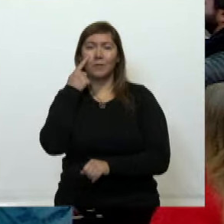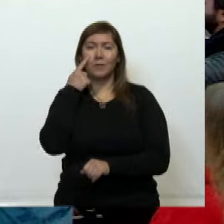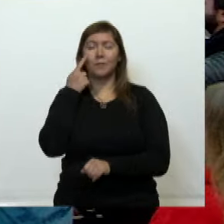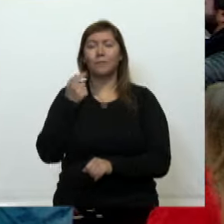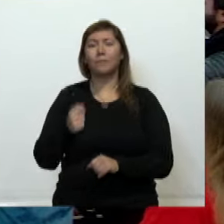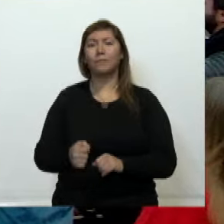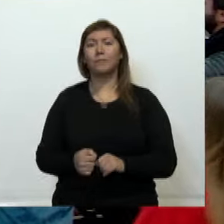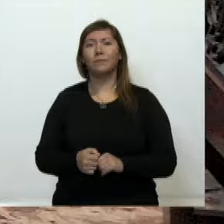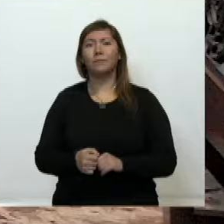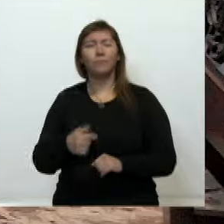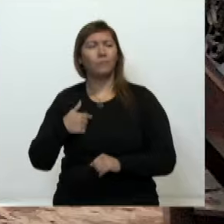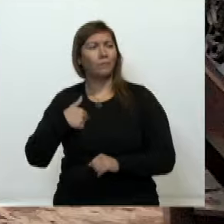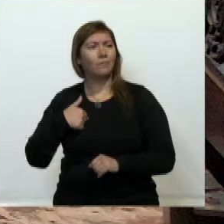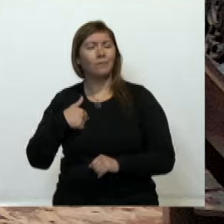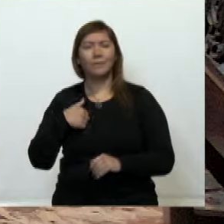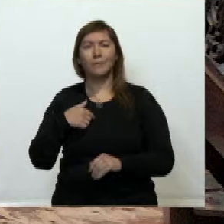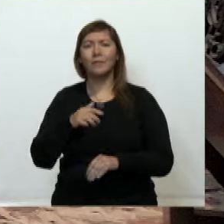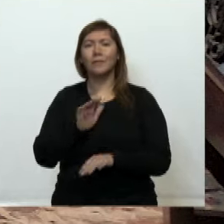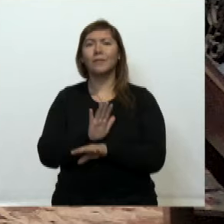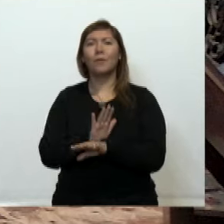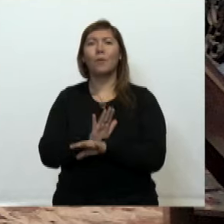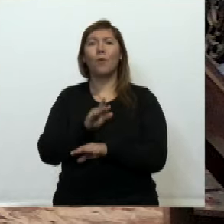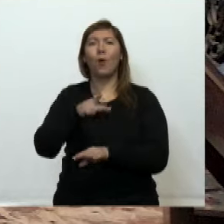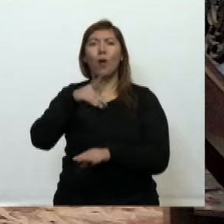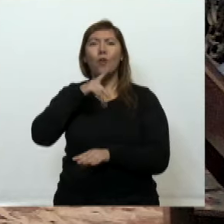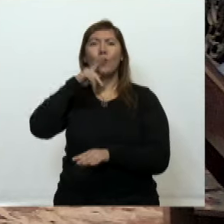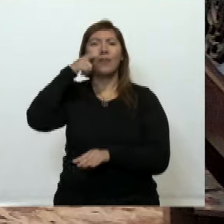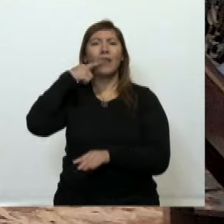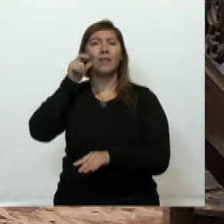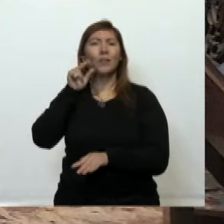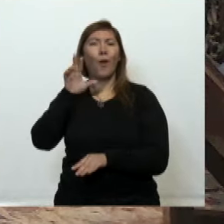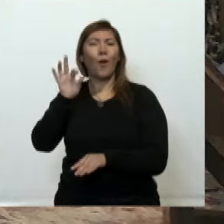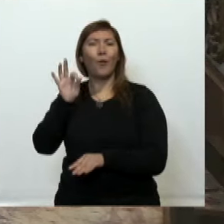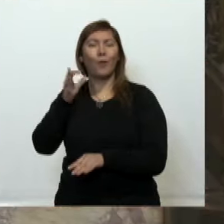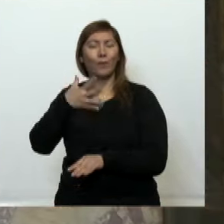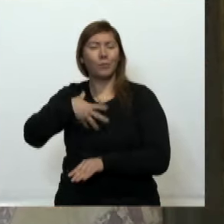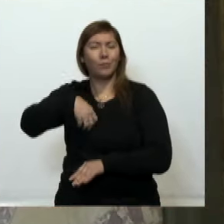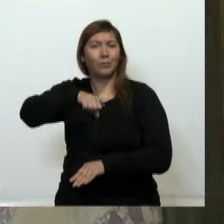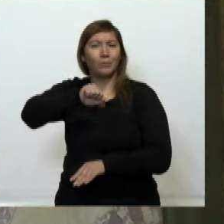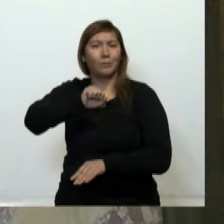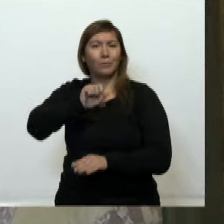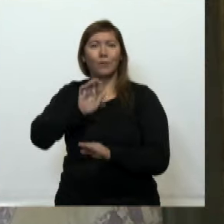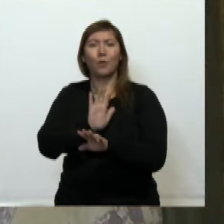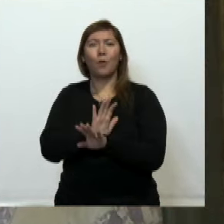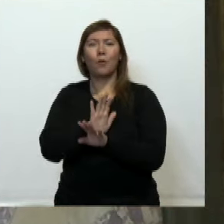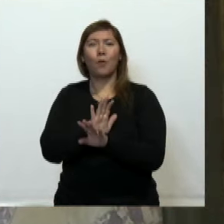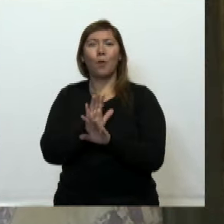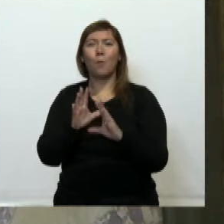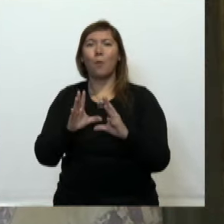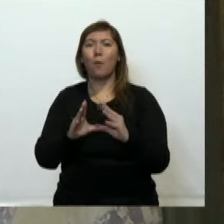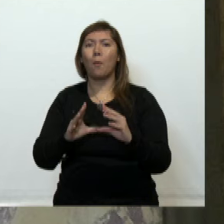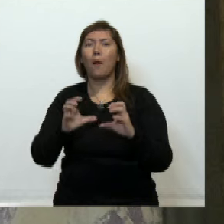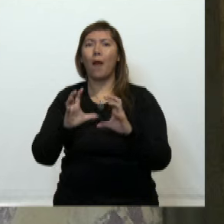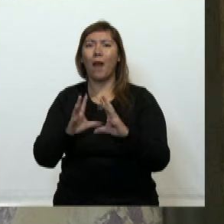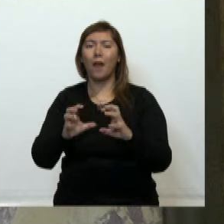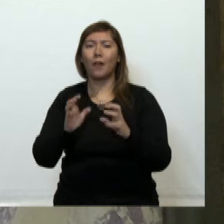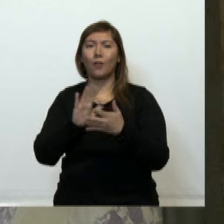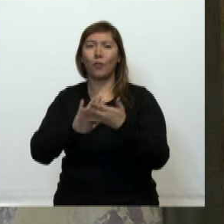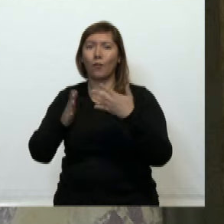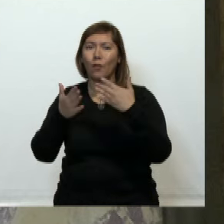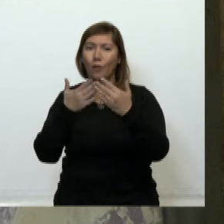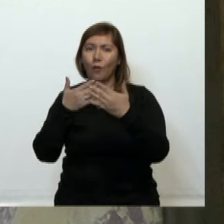Monseñor Jorge García Cuerva, Arzobispo de Buenos Aires y Primado de la Argentina. Es